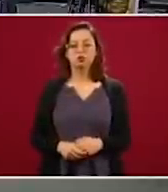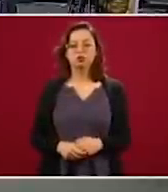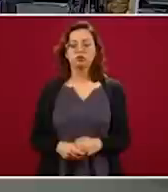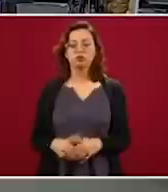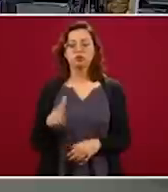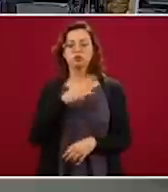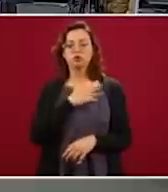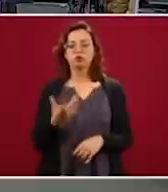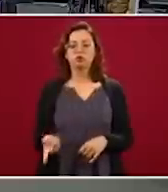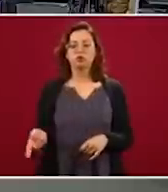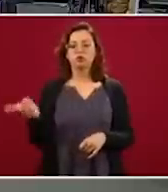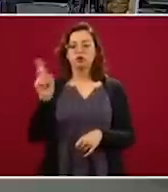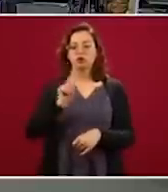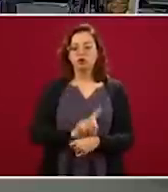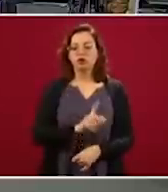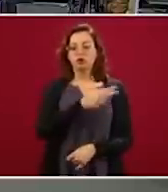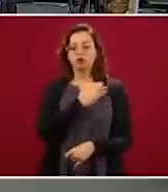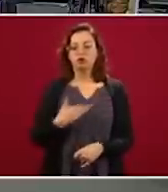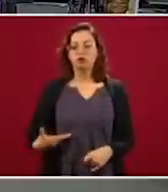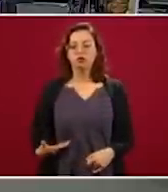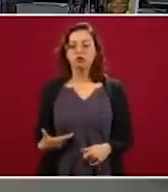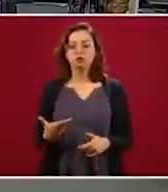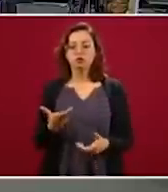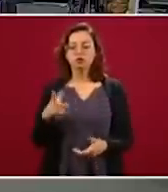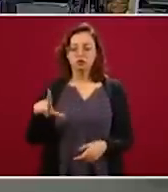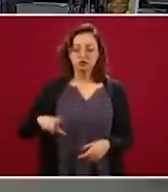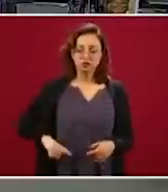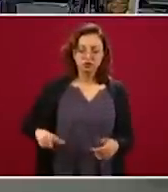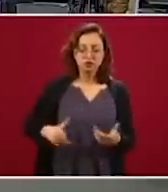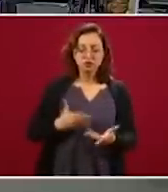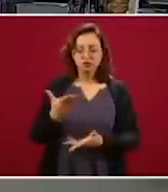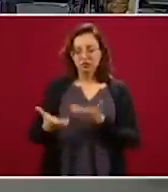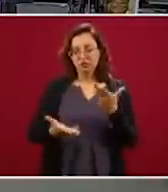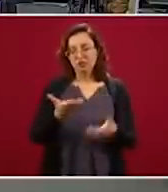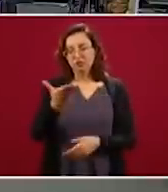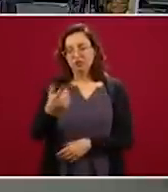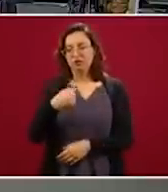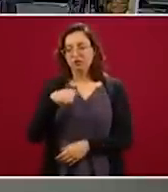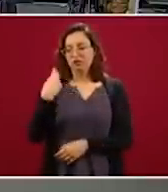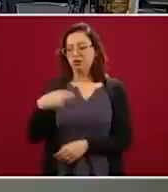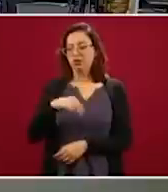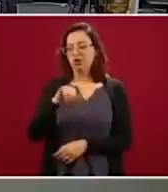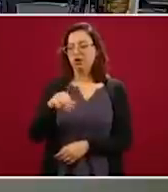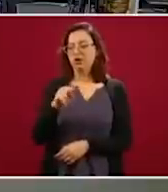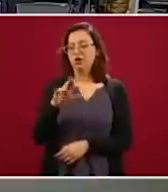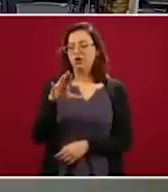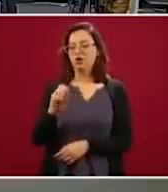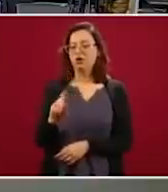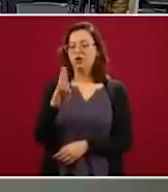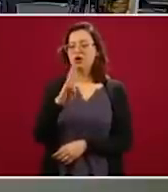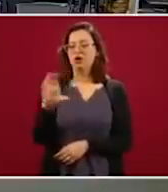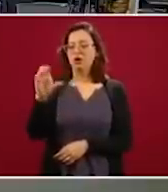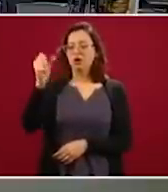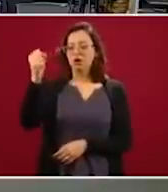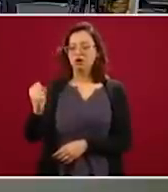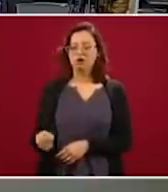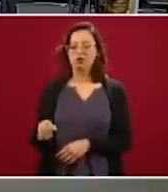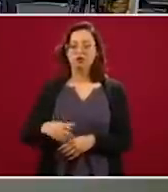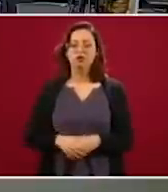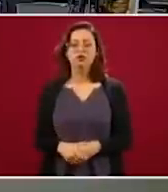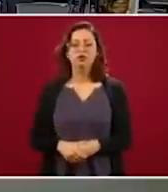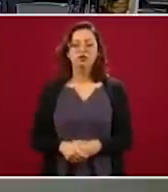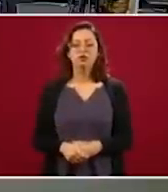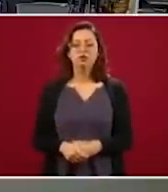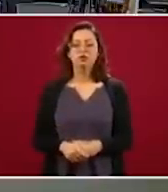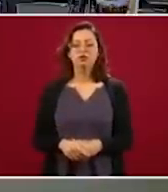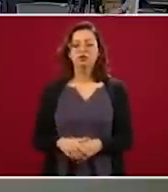Muy buenos días, señor presidente, estimados funcionarios públicos. Soy Julio Omar de Baja California Sur, de Nación 14911 Noticias. Como